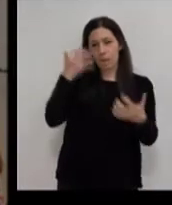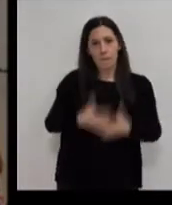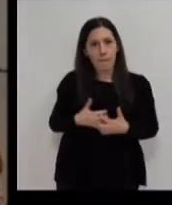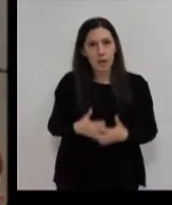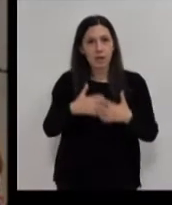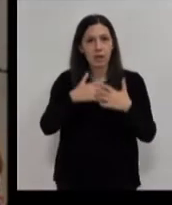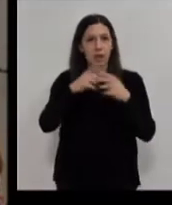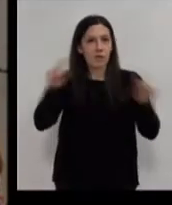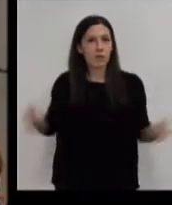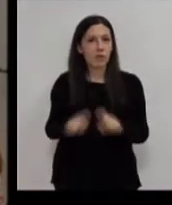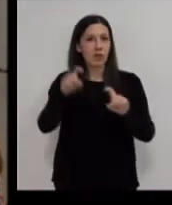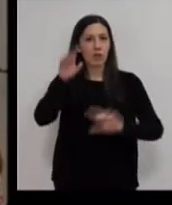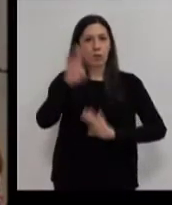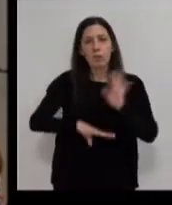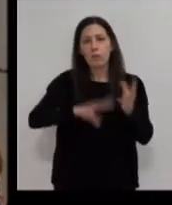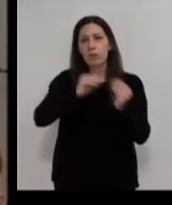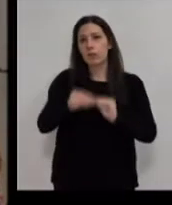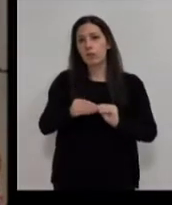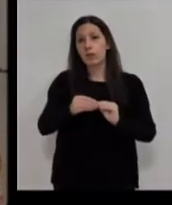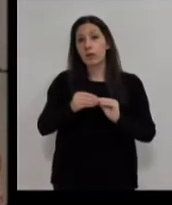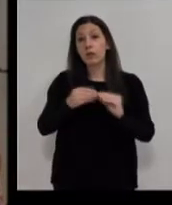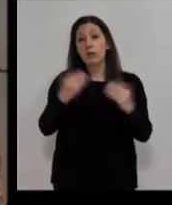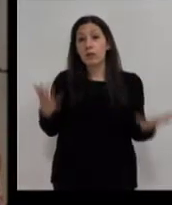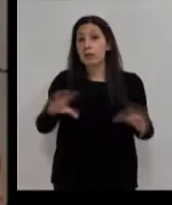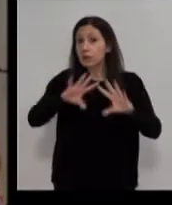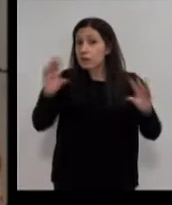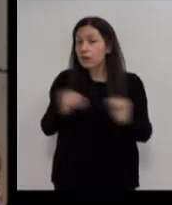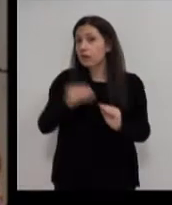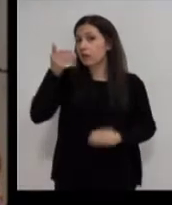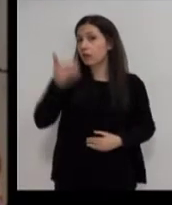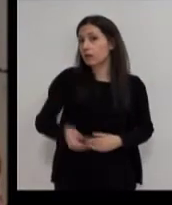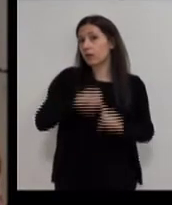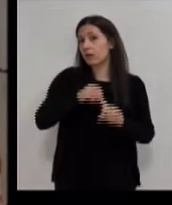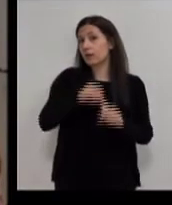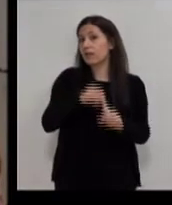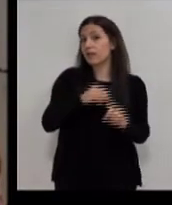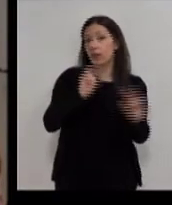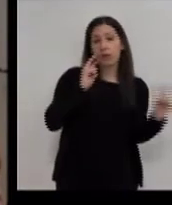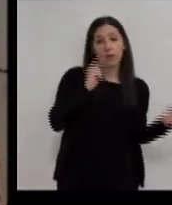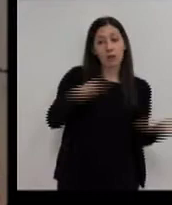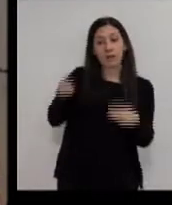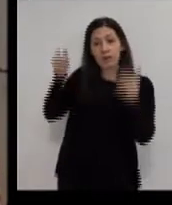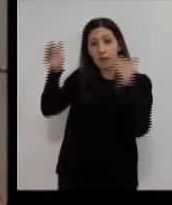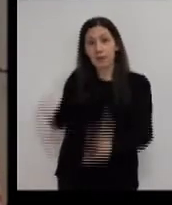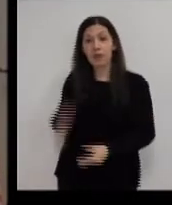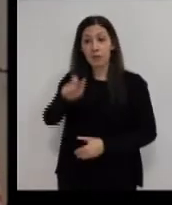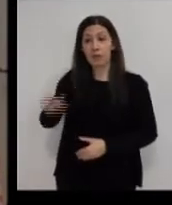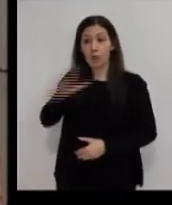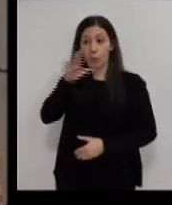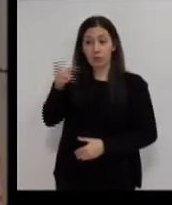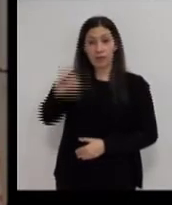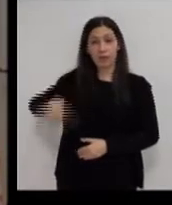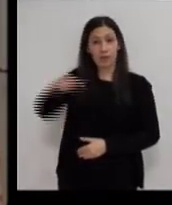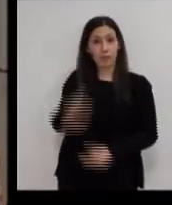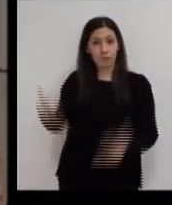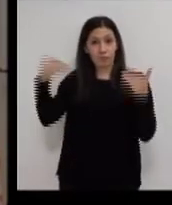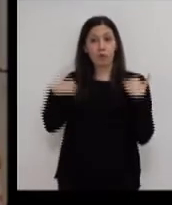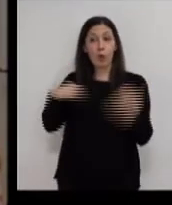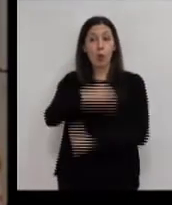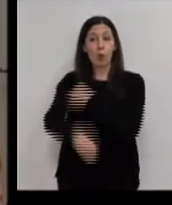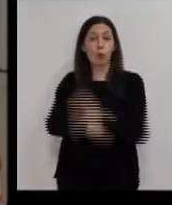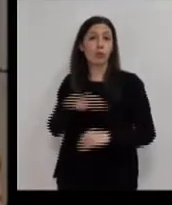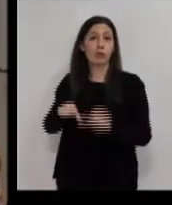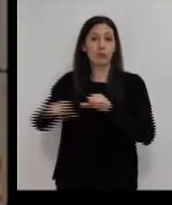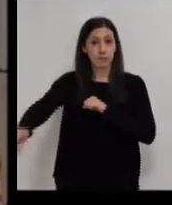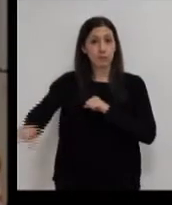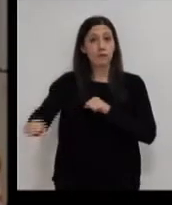TIC como las máquinas, la informática, la programación y precisamente es vital que nos enfoquemos en las personas puesto